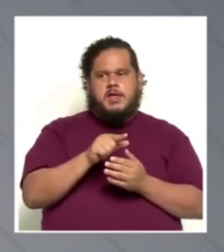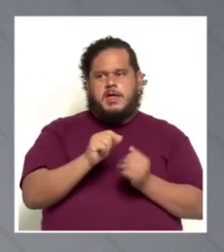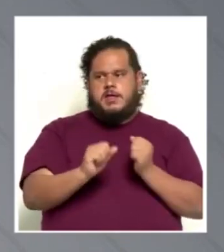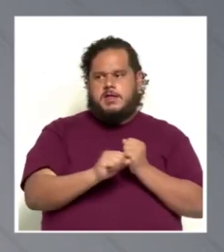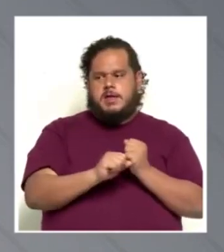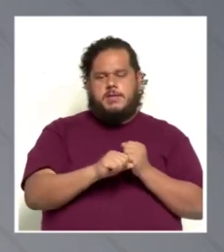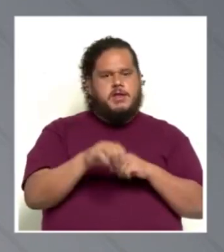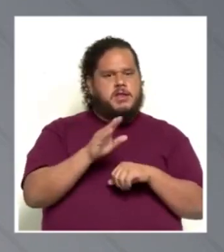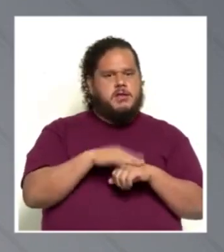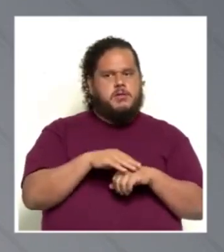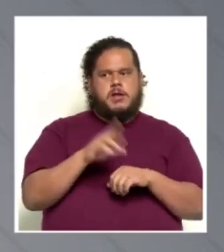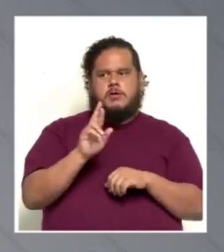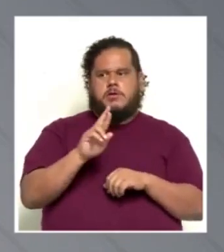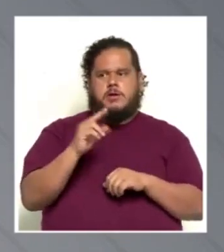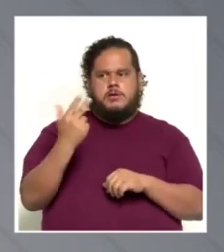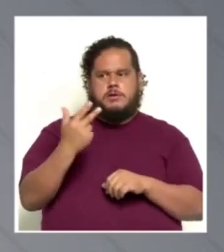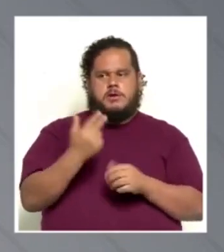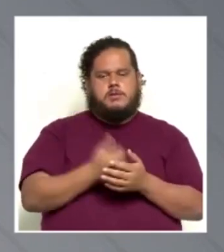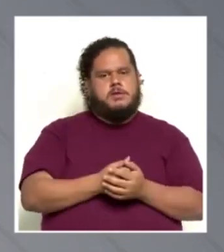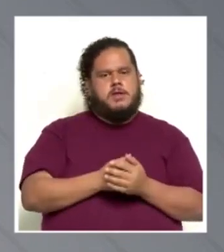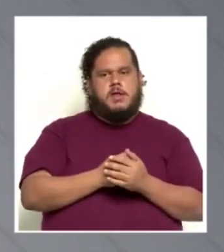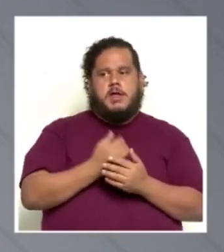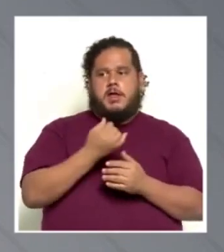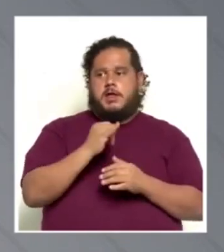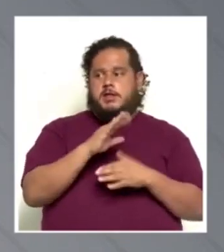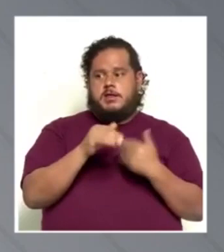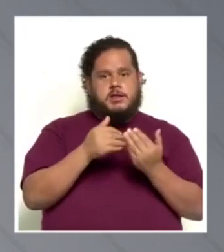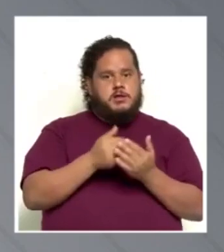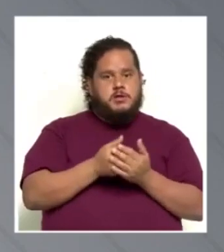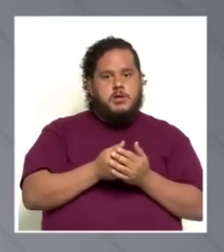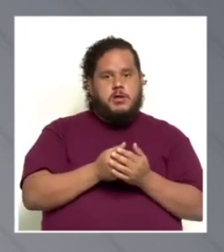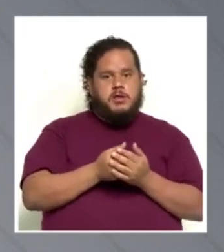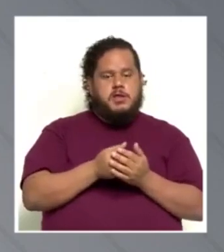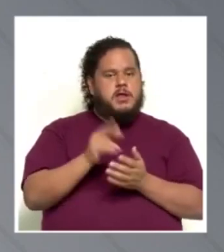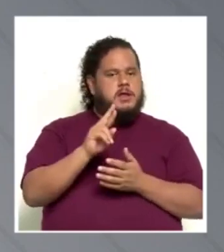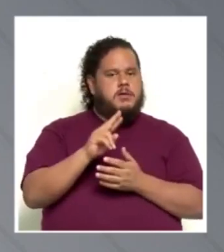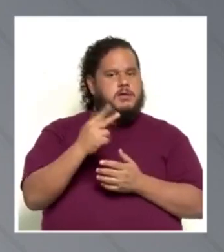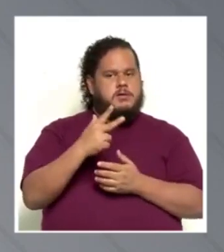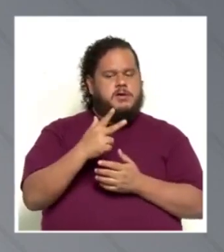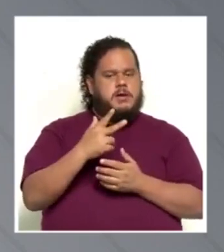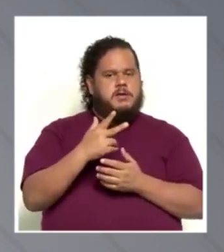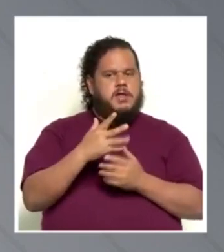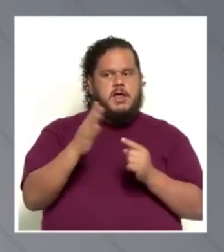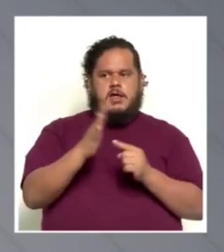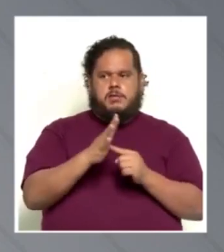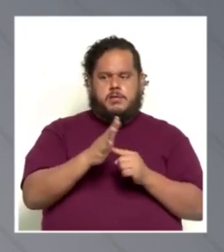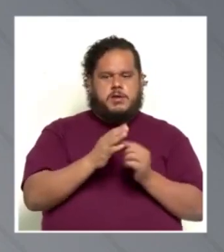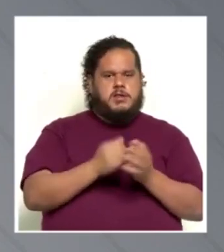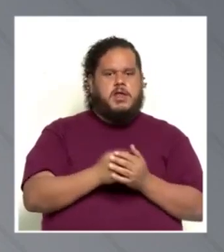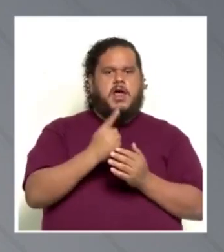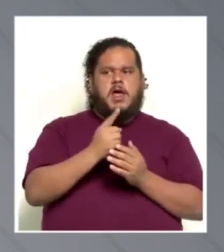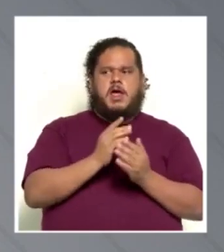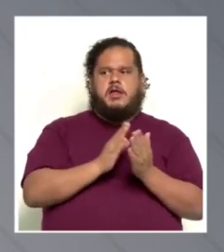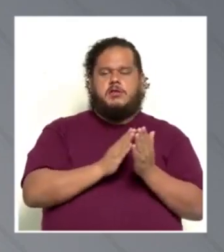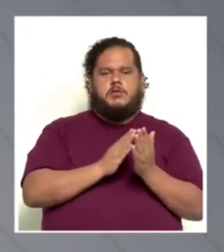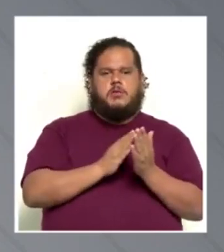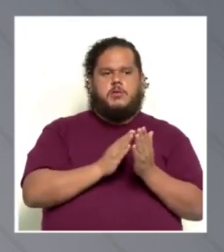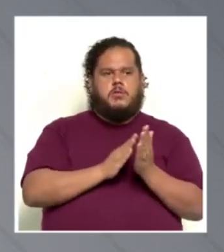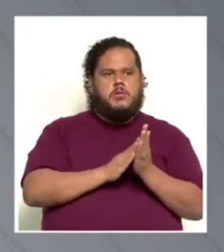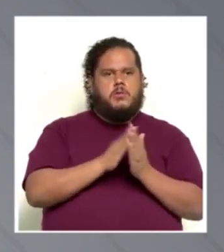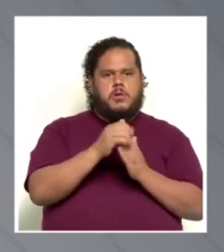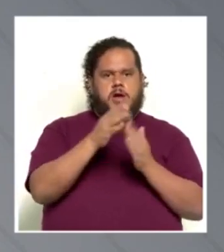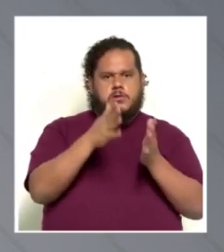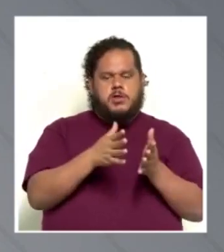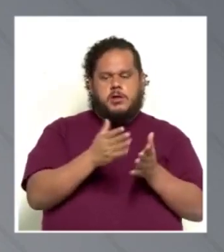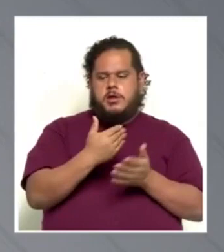sea sobre Rodrigo Chávez. Si todo es que Rodrigo Chávez es populista, es un acosador y no tiene